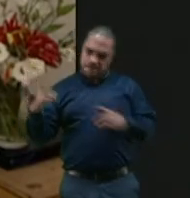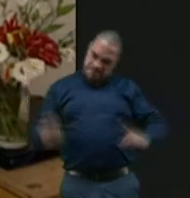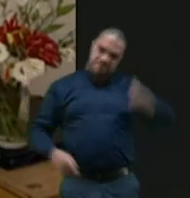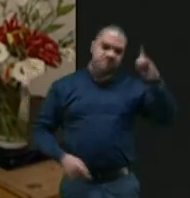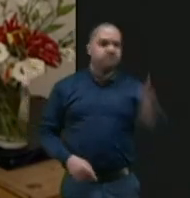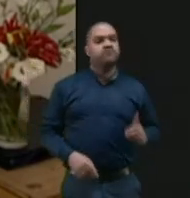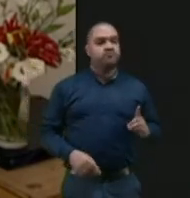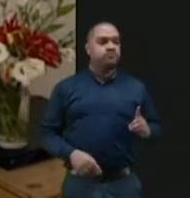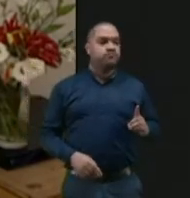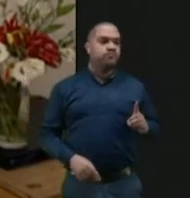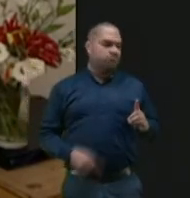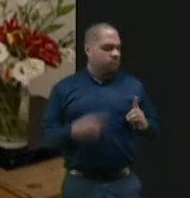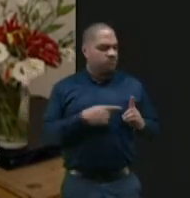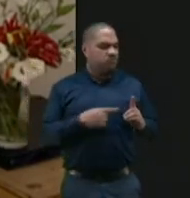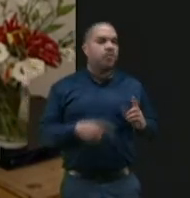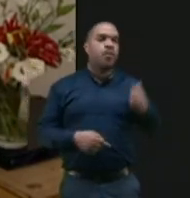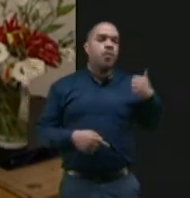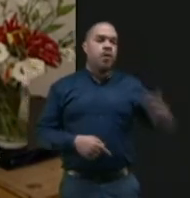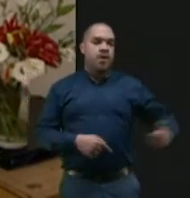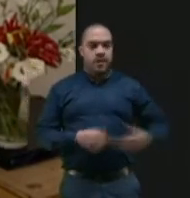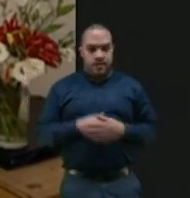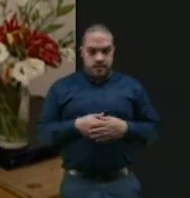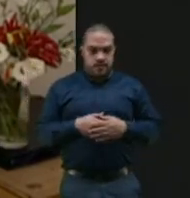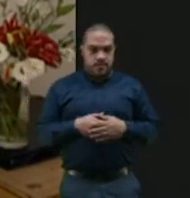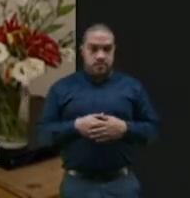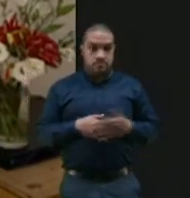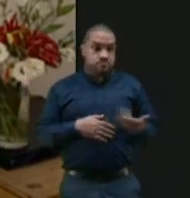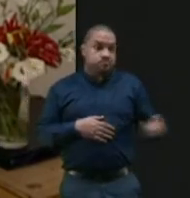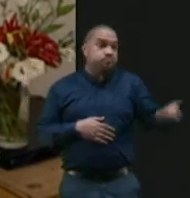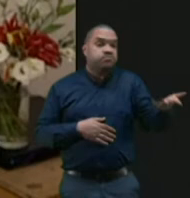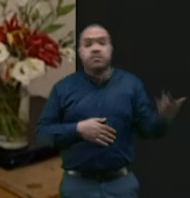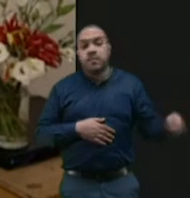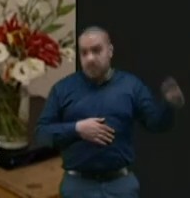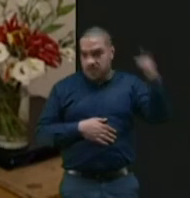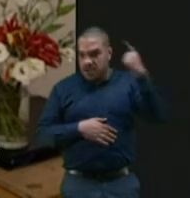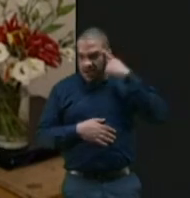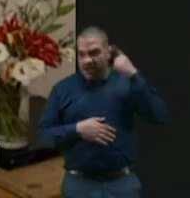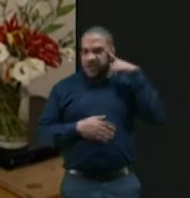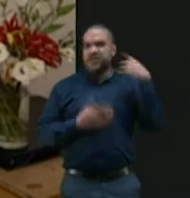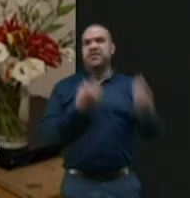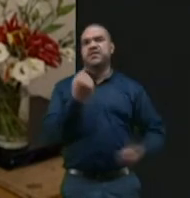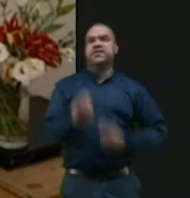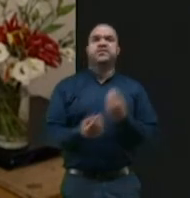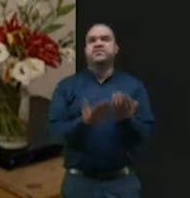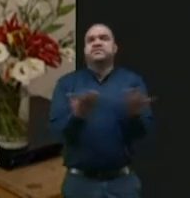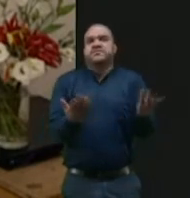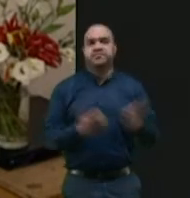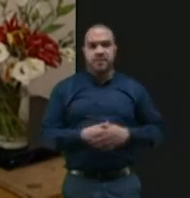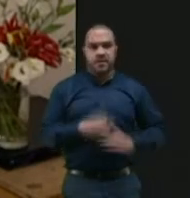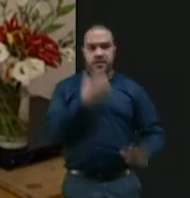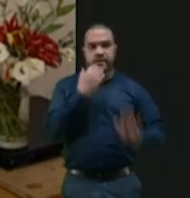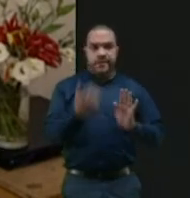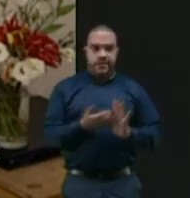decisión, ustedes no saben cómo va a ser si ustedes eligen algo diferente.